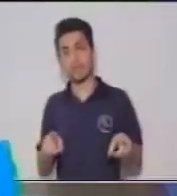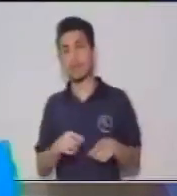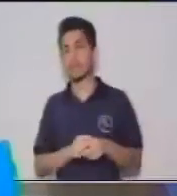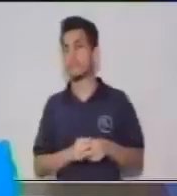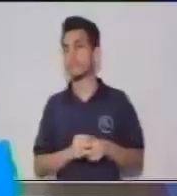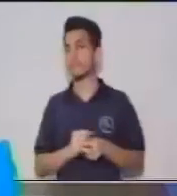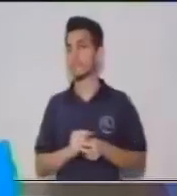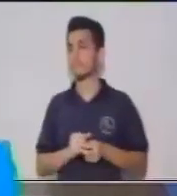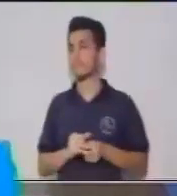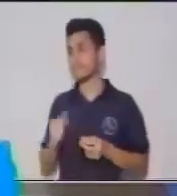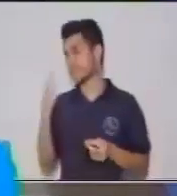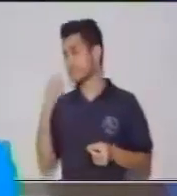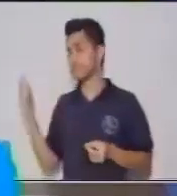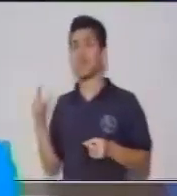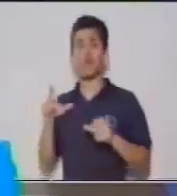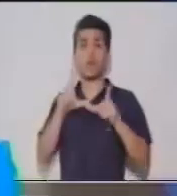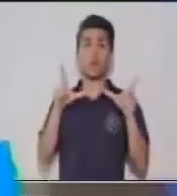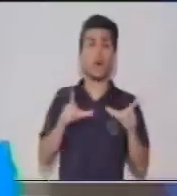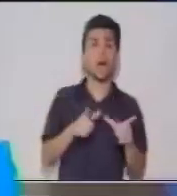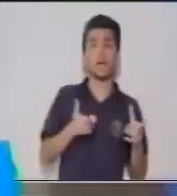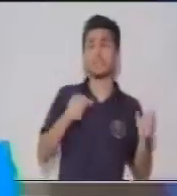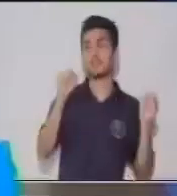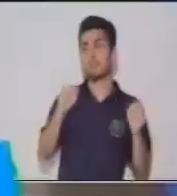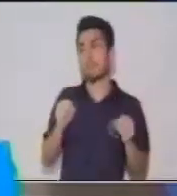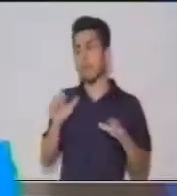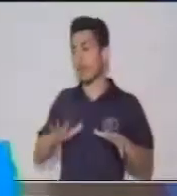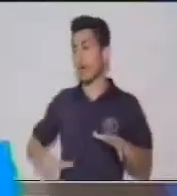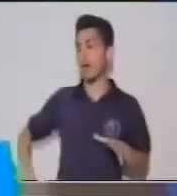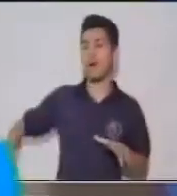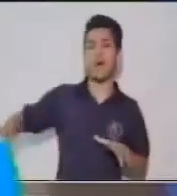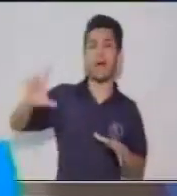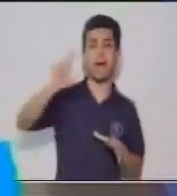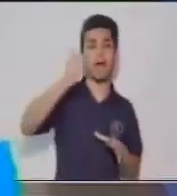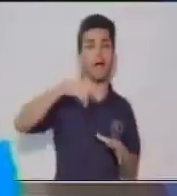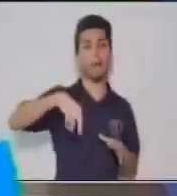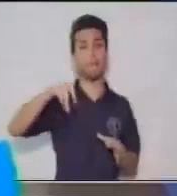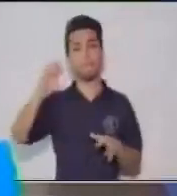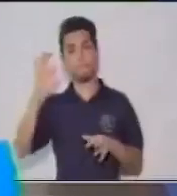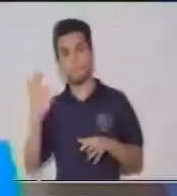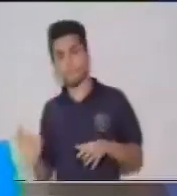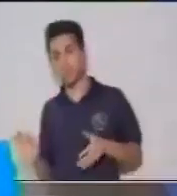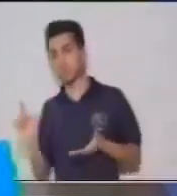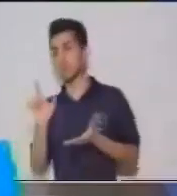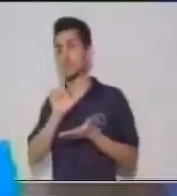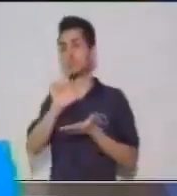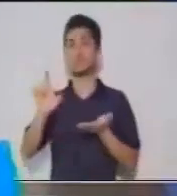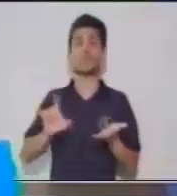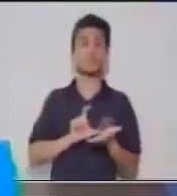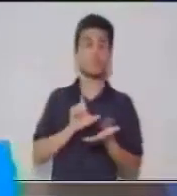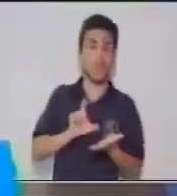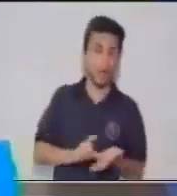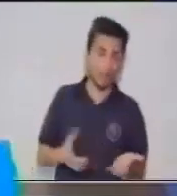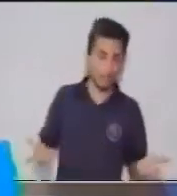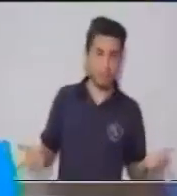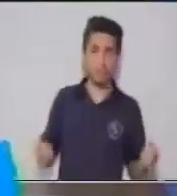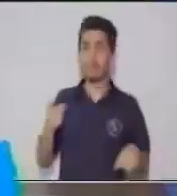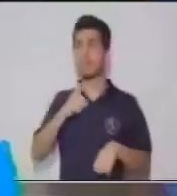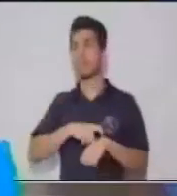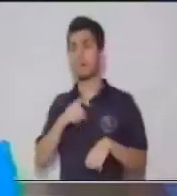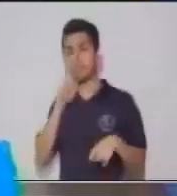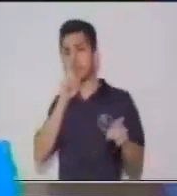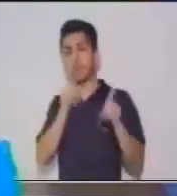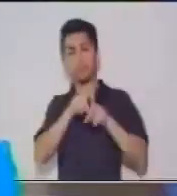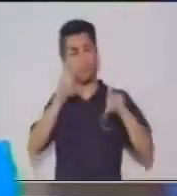lugar, pues puede ser en un campo, en una ciudad, y el tiempo pues puede variar